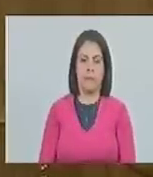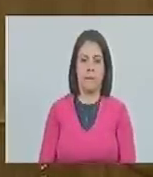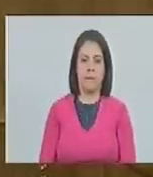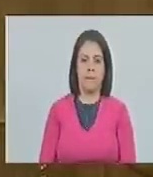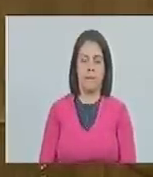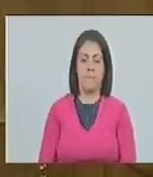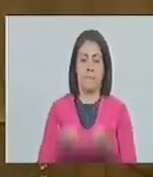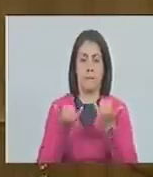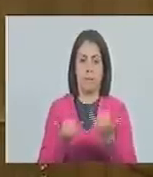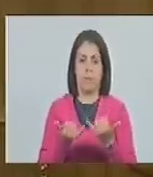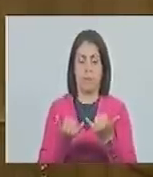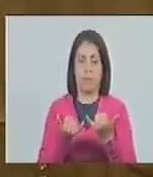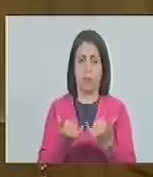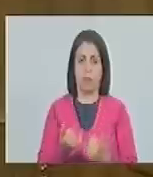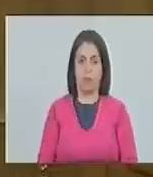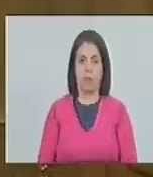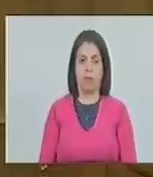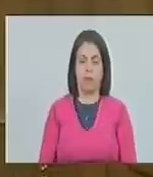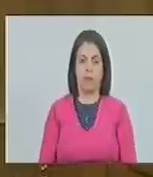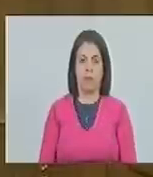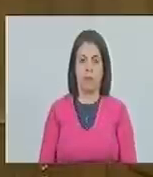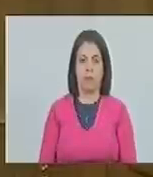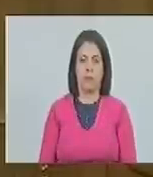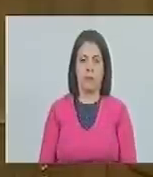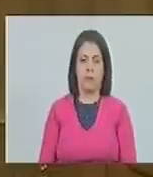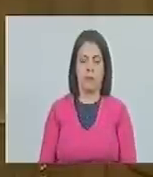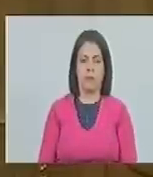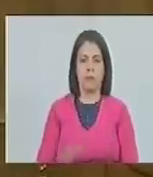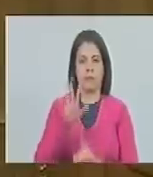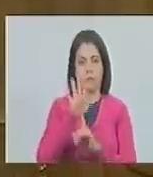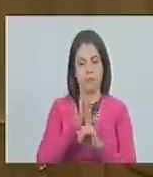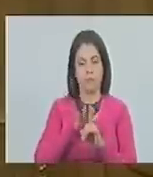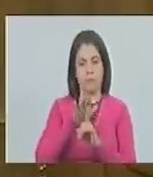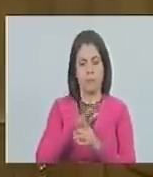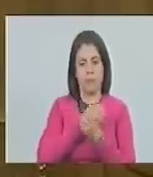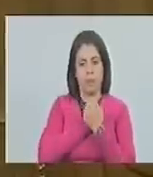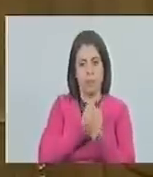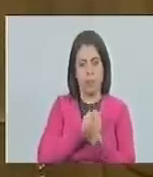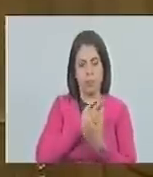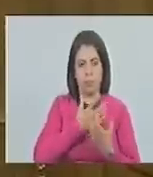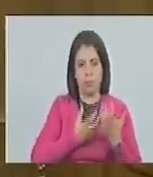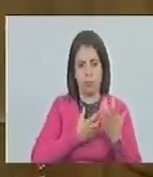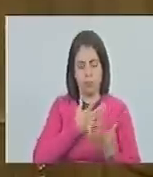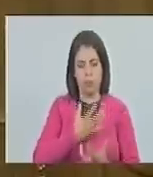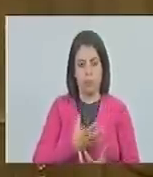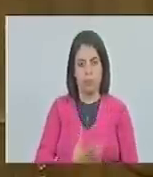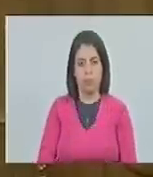En este momento de trova, de ternura, de pasión.